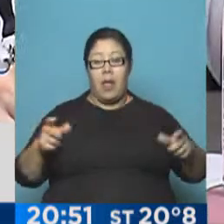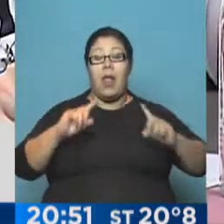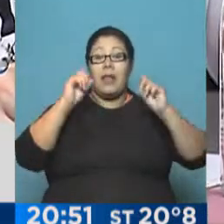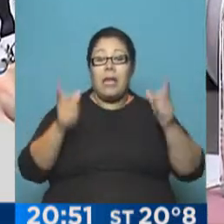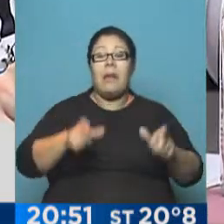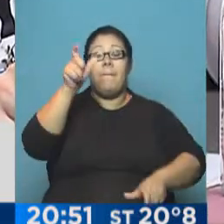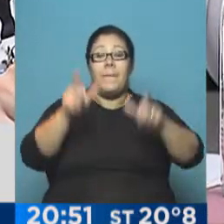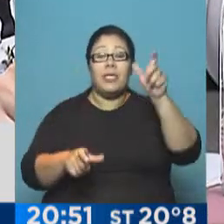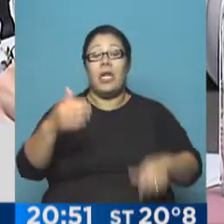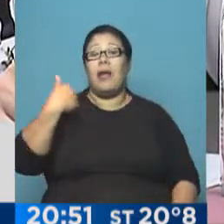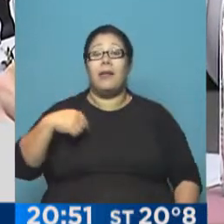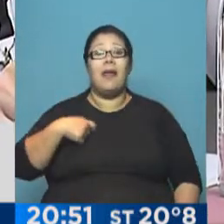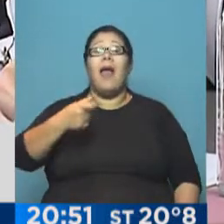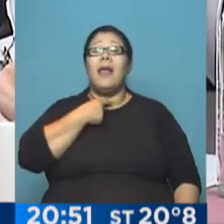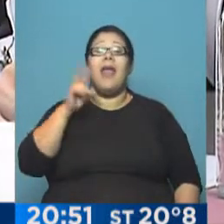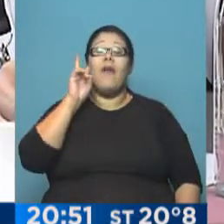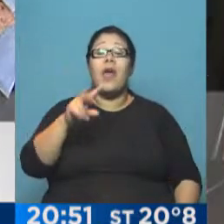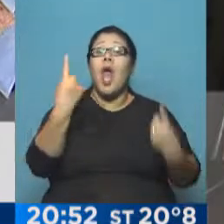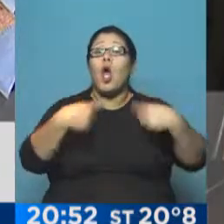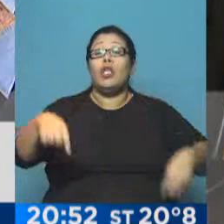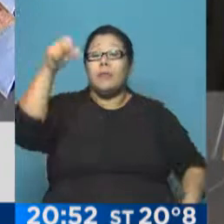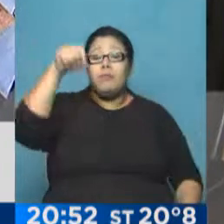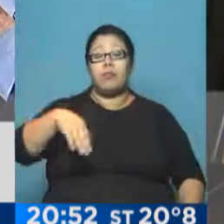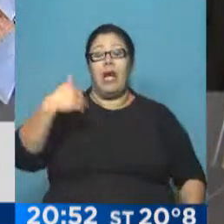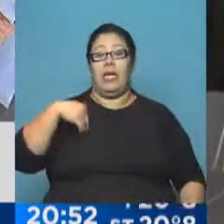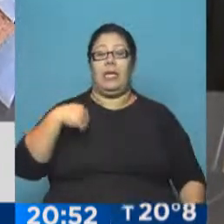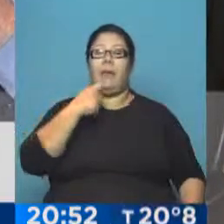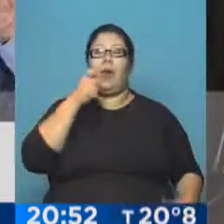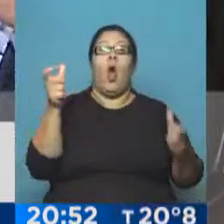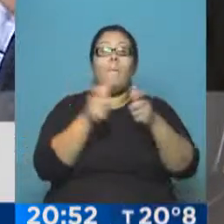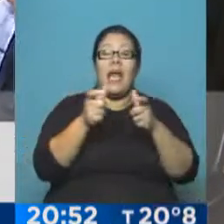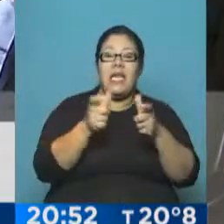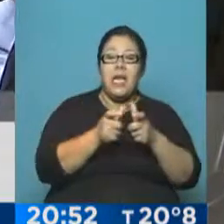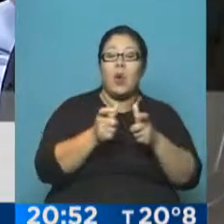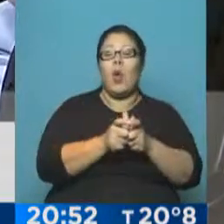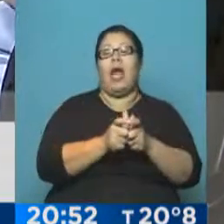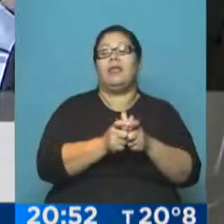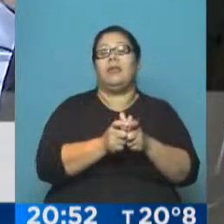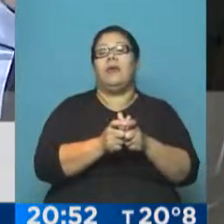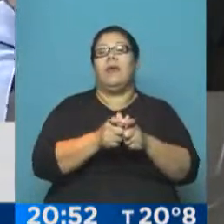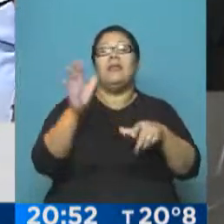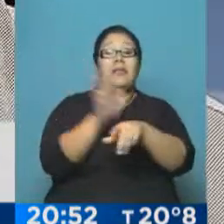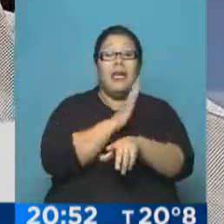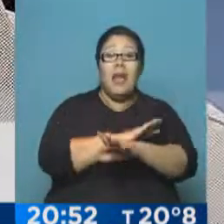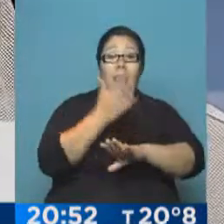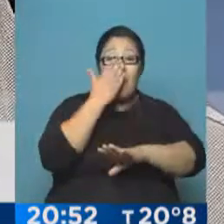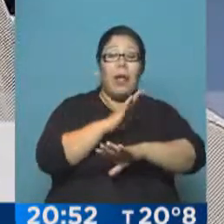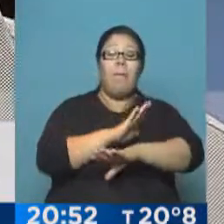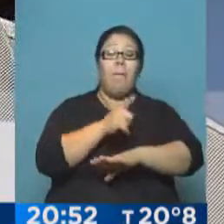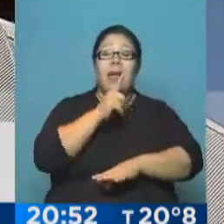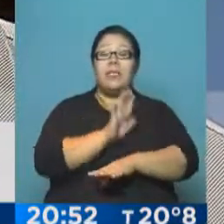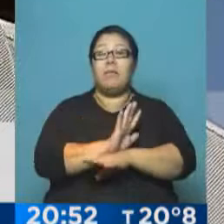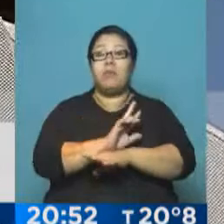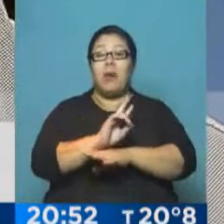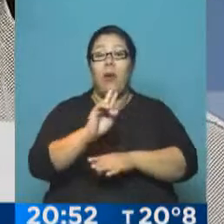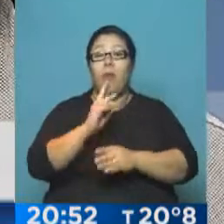que estaba ávido por ver contenidos nacionales que no se encuentran que las películas tienen vida corta una vez que salen de sala que no se encuentran incluso aún incluso